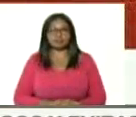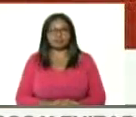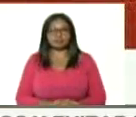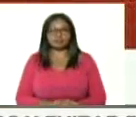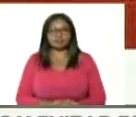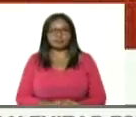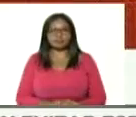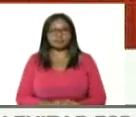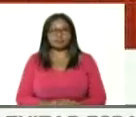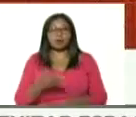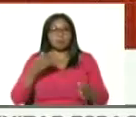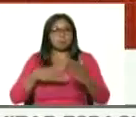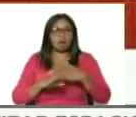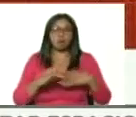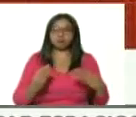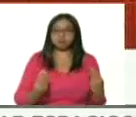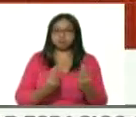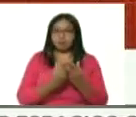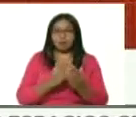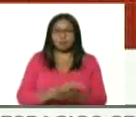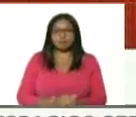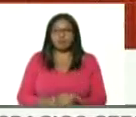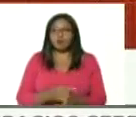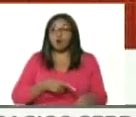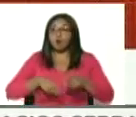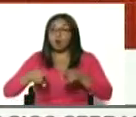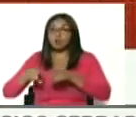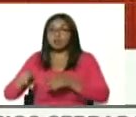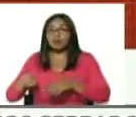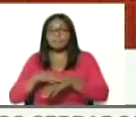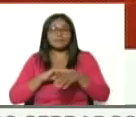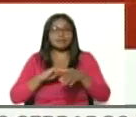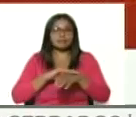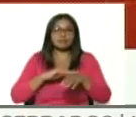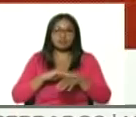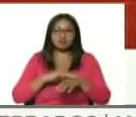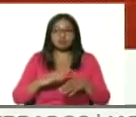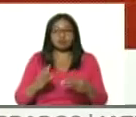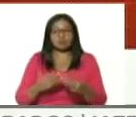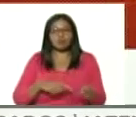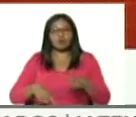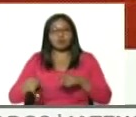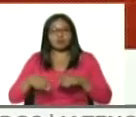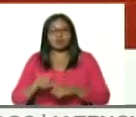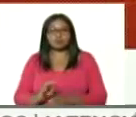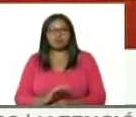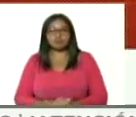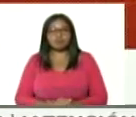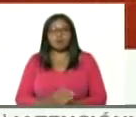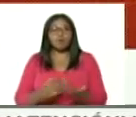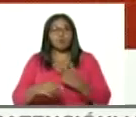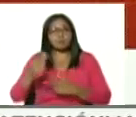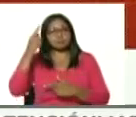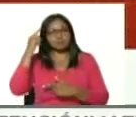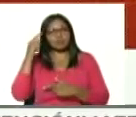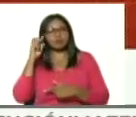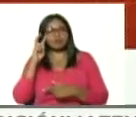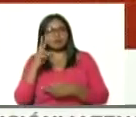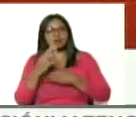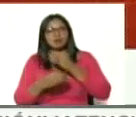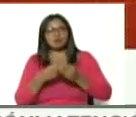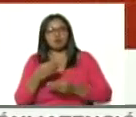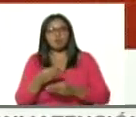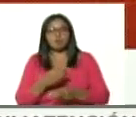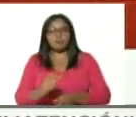Para allá vamos, pues. Coordina bien, ministro Jorge Márquez. Vamos a un día de faena